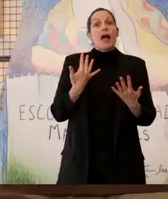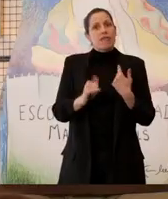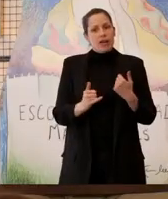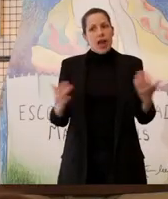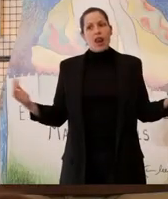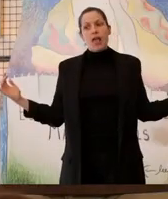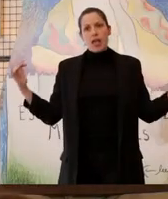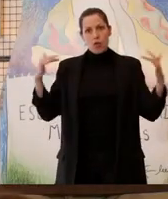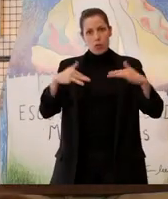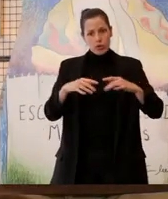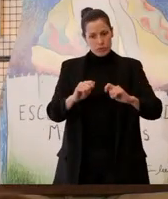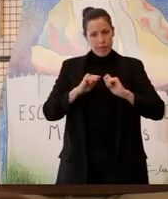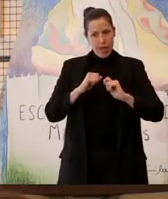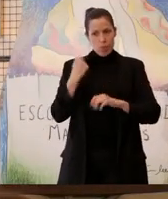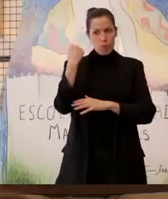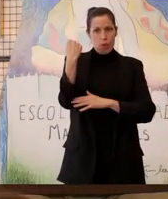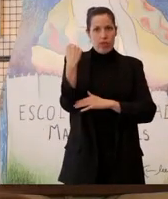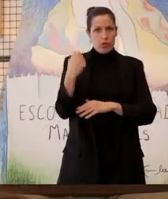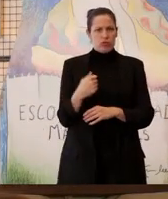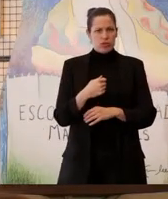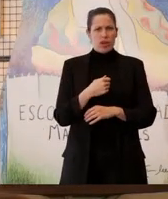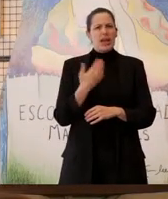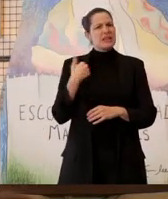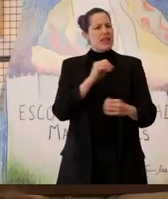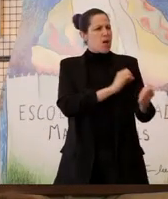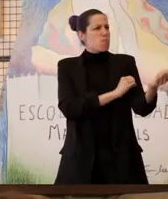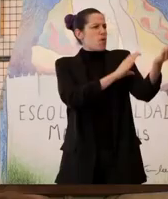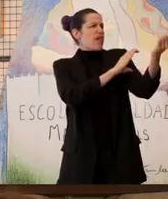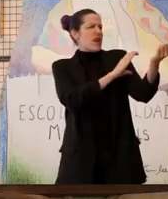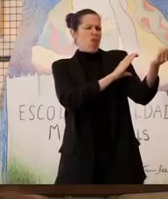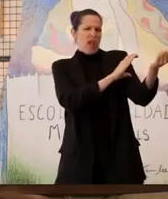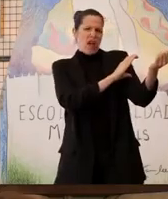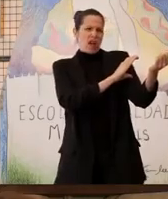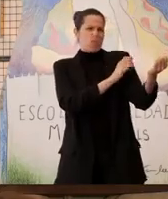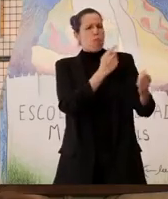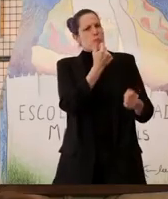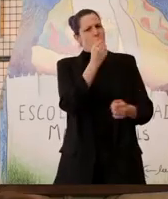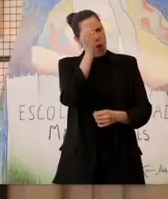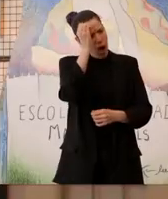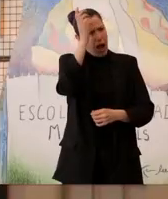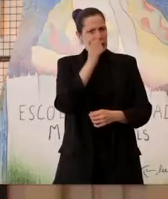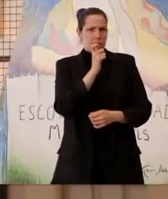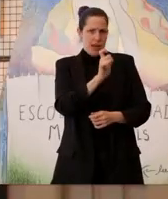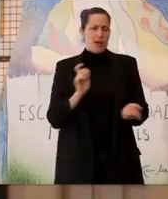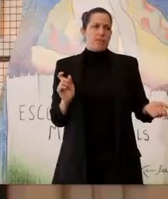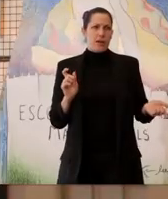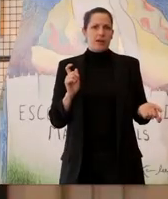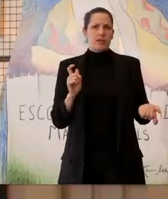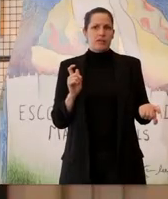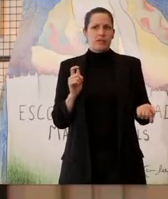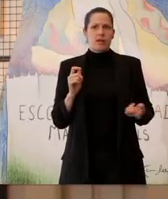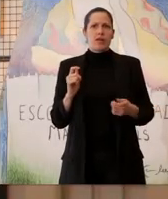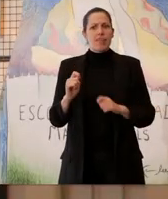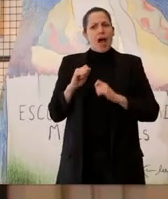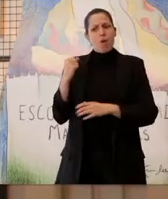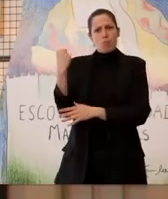que a mí tampoco me gusta ya mucho la palabra empoderada ya me tiene poderosas nos hace sentirnos poderosas Y eso que nos